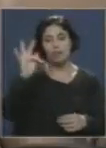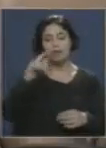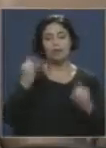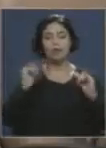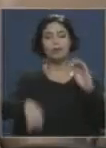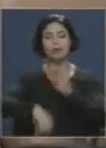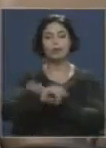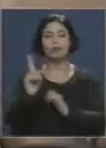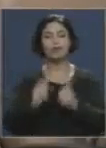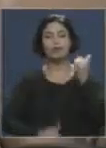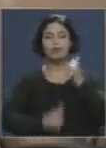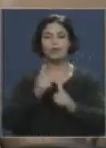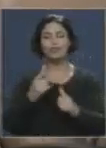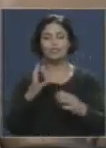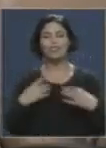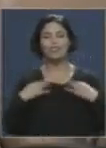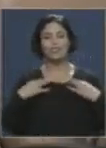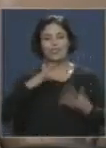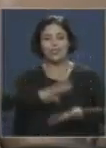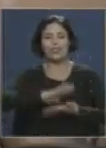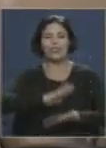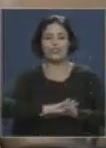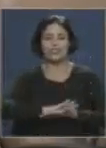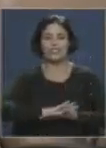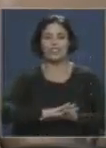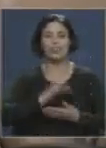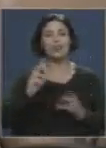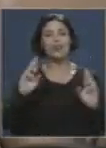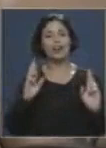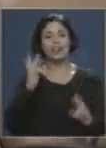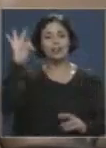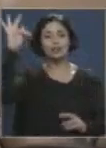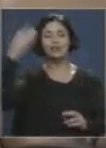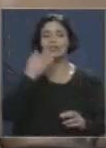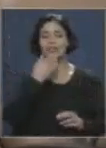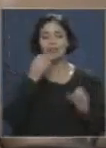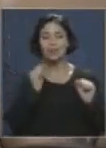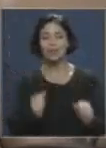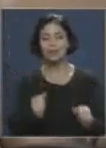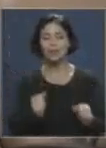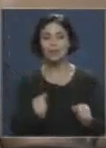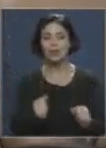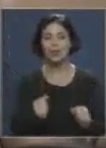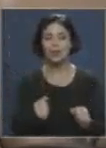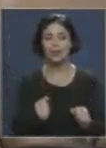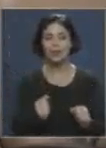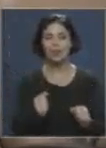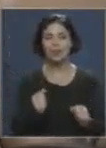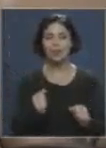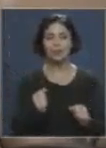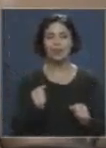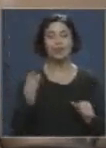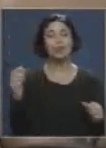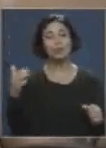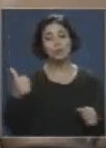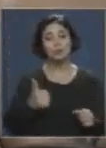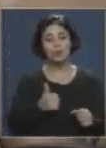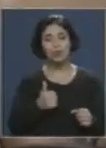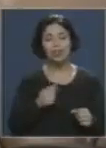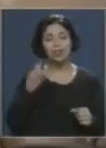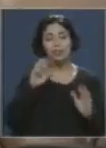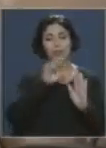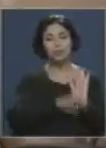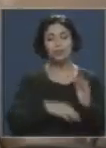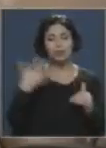se debe vestir de fiesta. Y ojalá en el futuro también tengamos la posibilidad de poder concretar